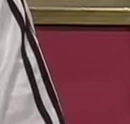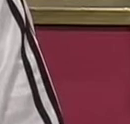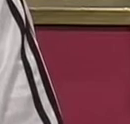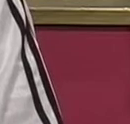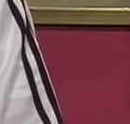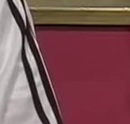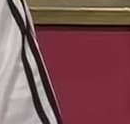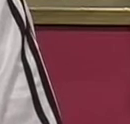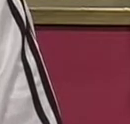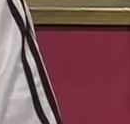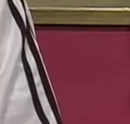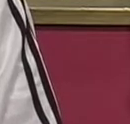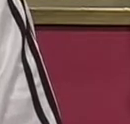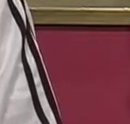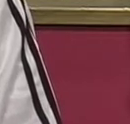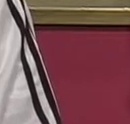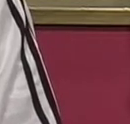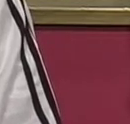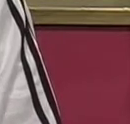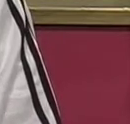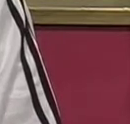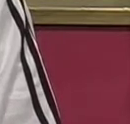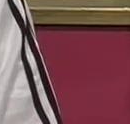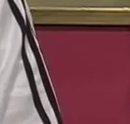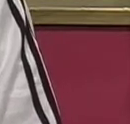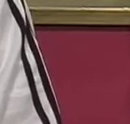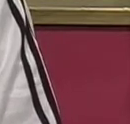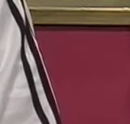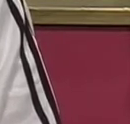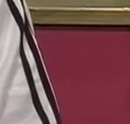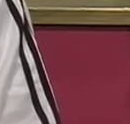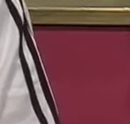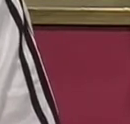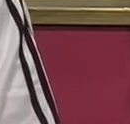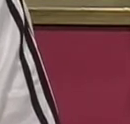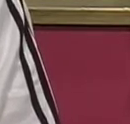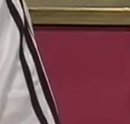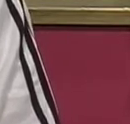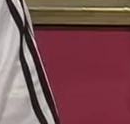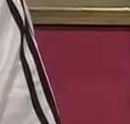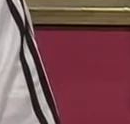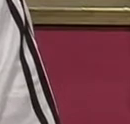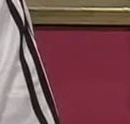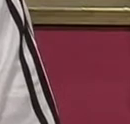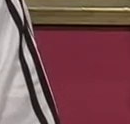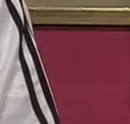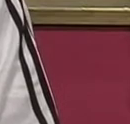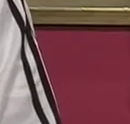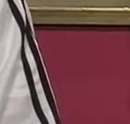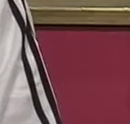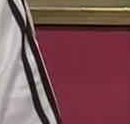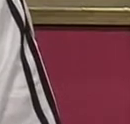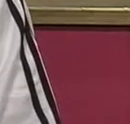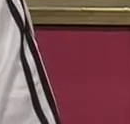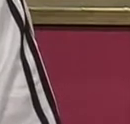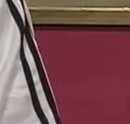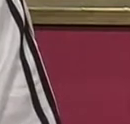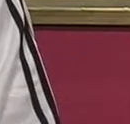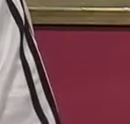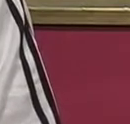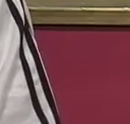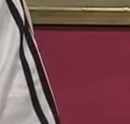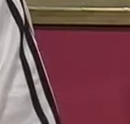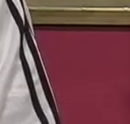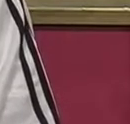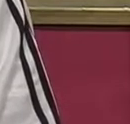que van de generación en generación acá hablando acerca de esos holocaustos y hoy en día nosotros como estamos llenos de ese poder del espíritu santo tenemos que decirle al mundo